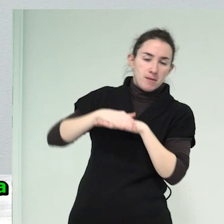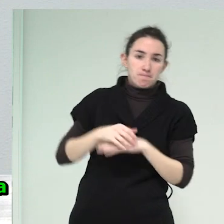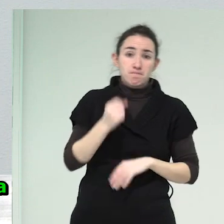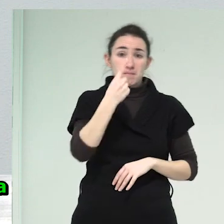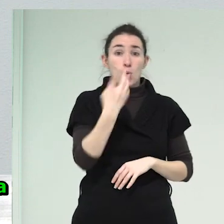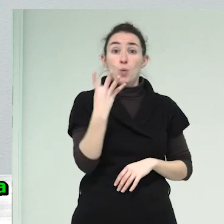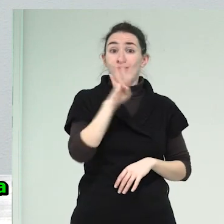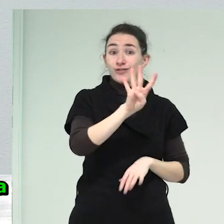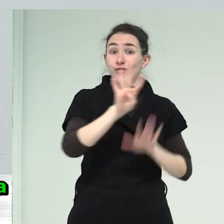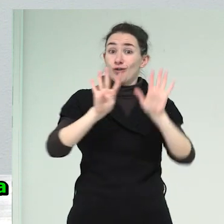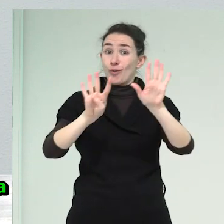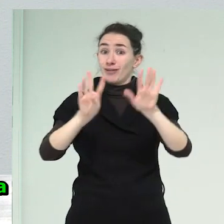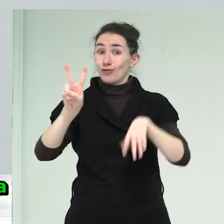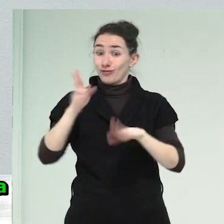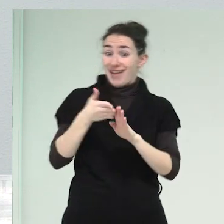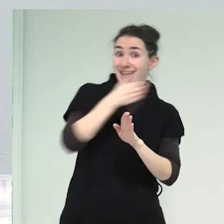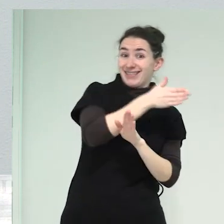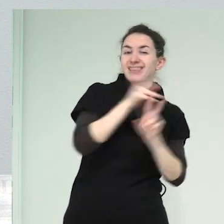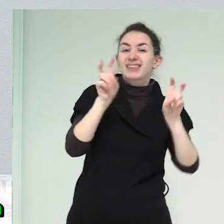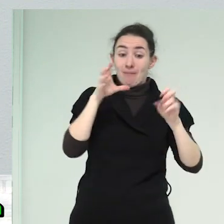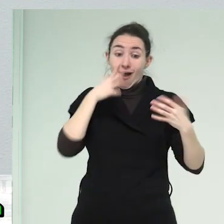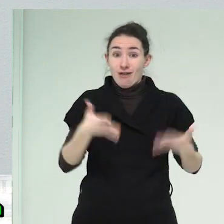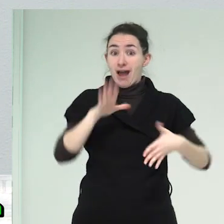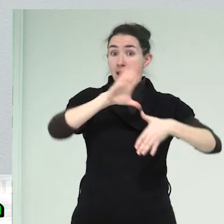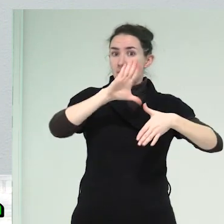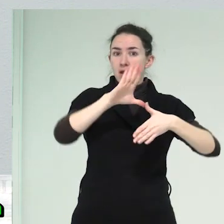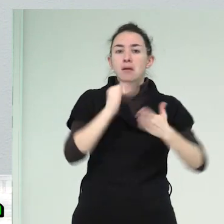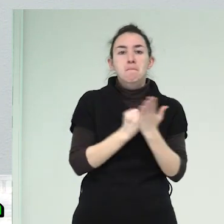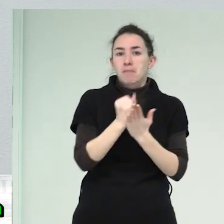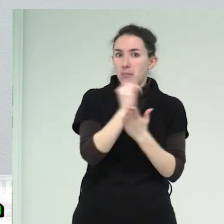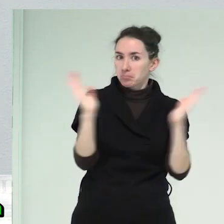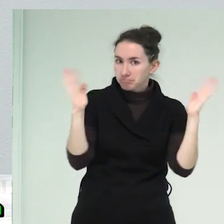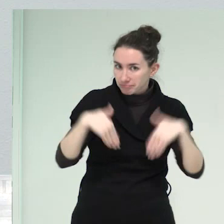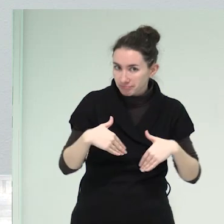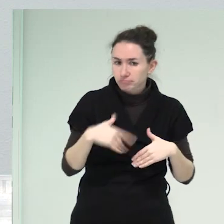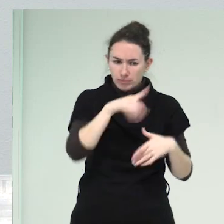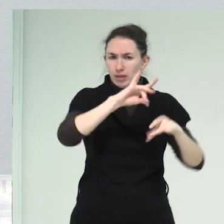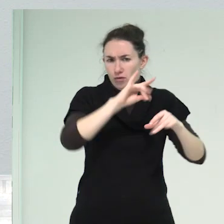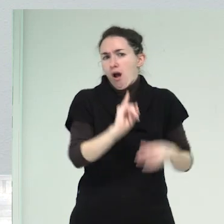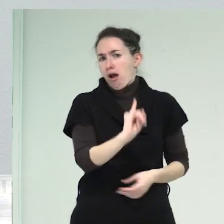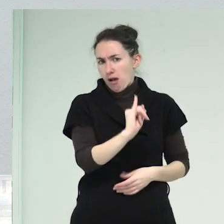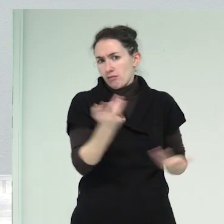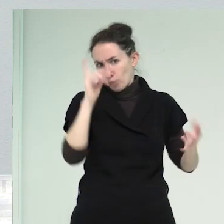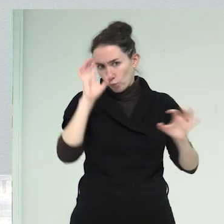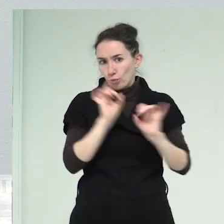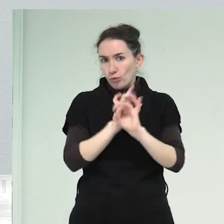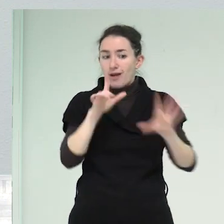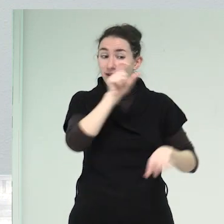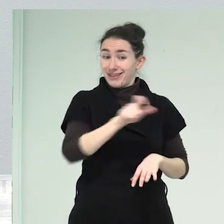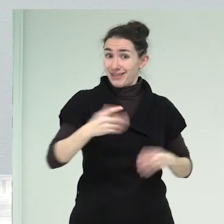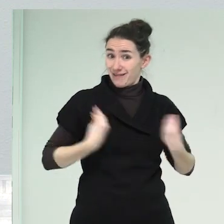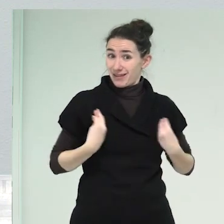que hoy se conoce como América no estaba en ningún mapa. El territorio, por supuesto, sí existía y quienes lo habitaban le habían